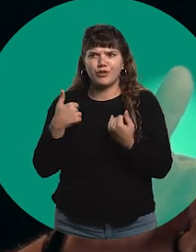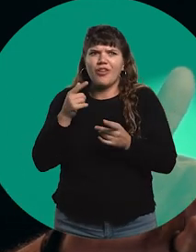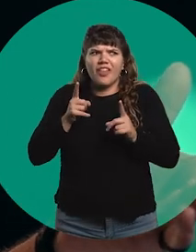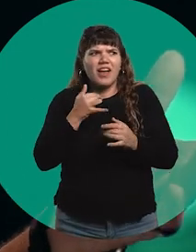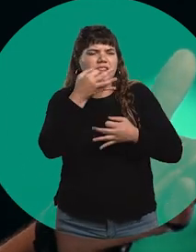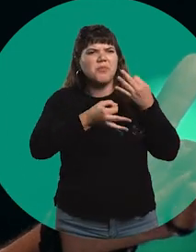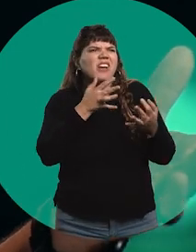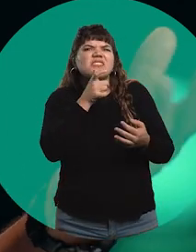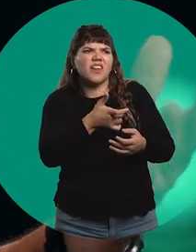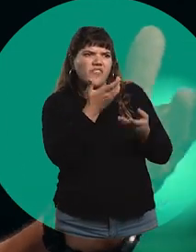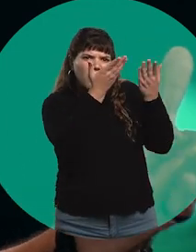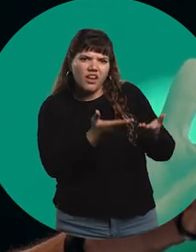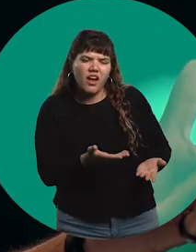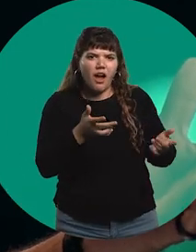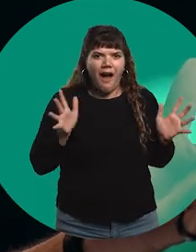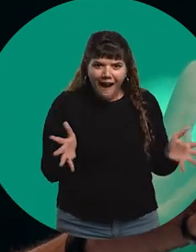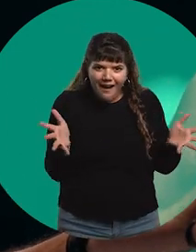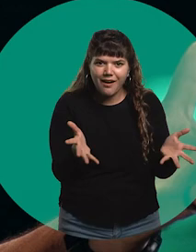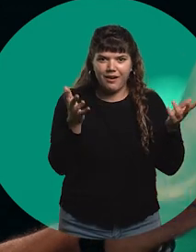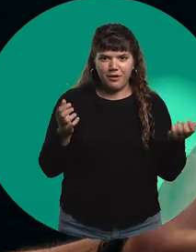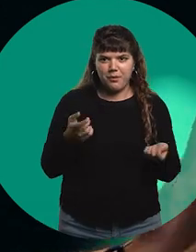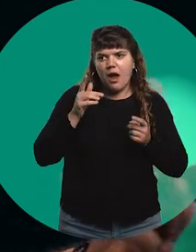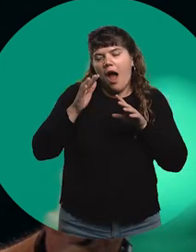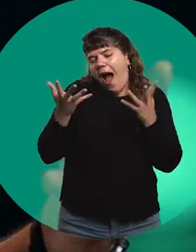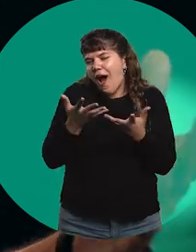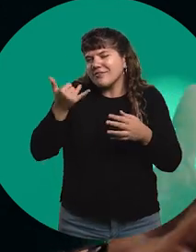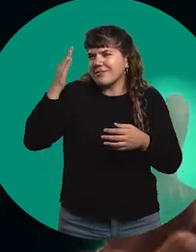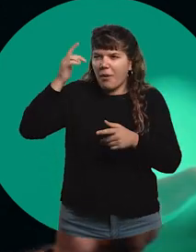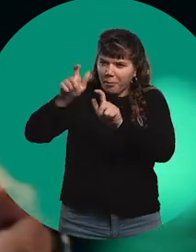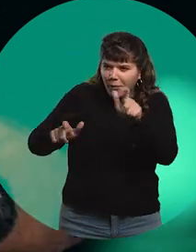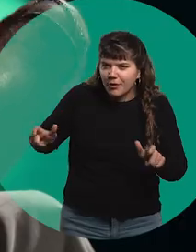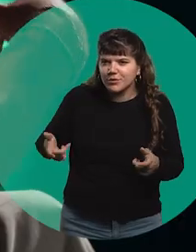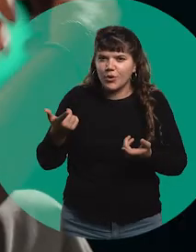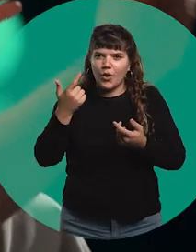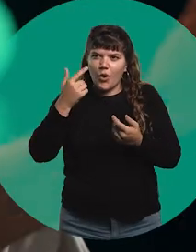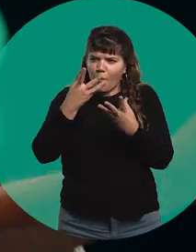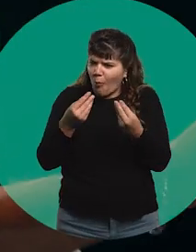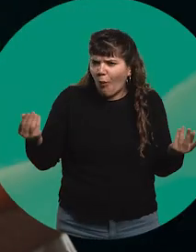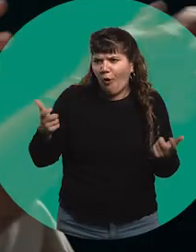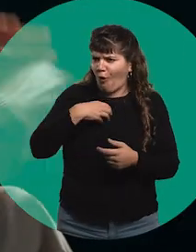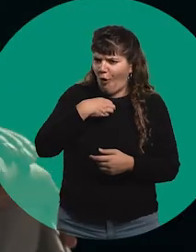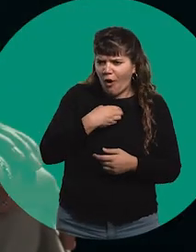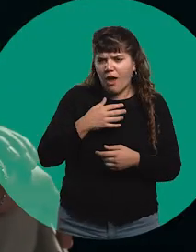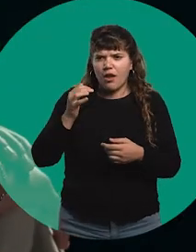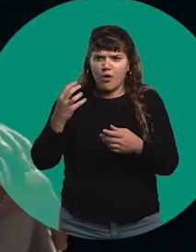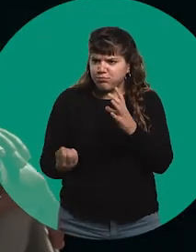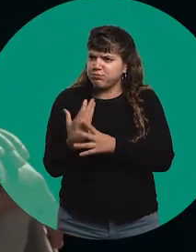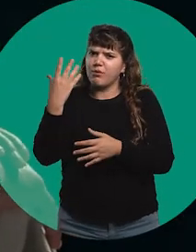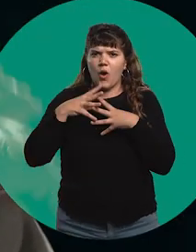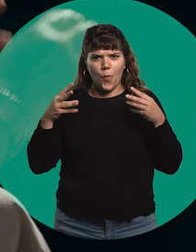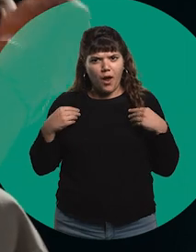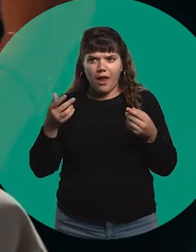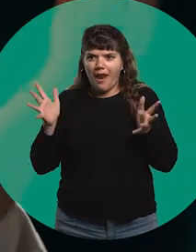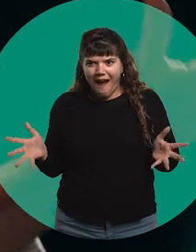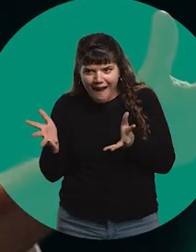animador, porque la gente hoy por hoy está muy legitimado el término y todos sabemos, y muchos colegios tienen escuelas de